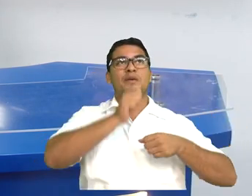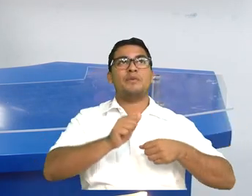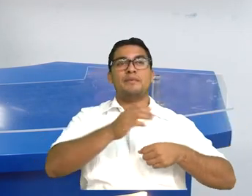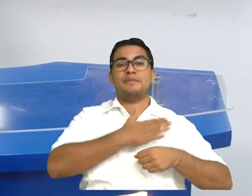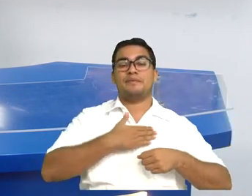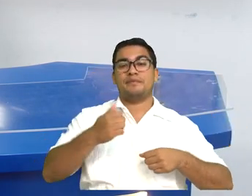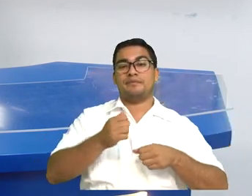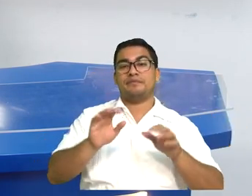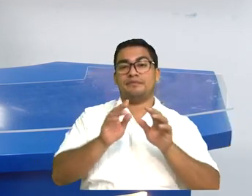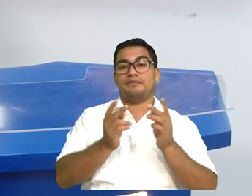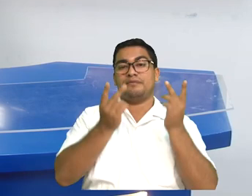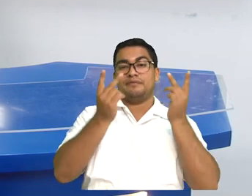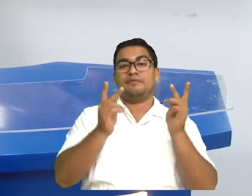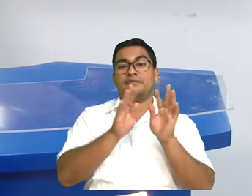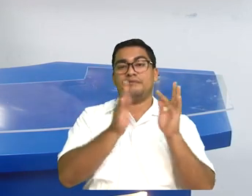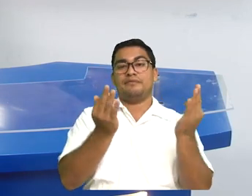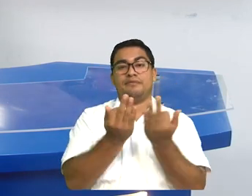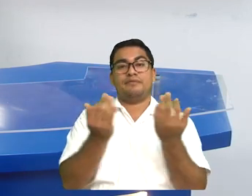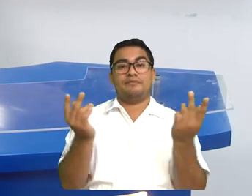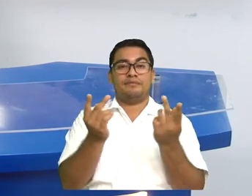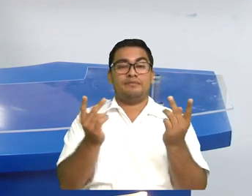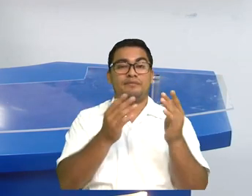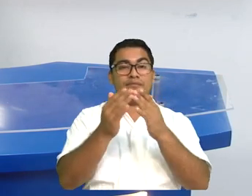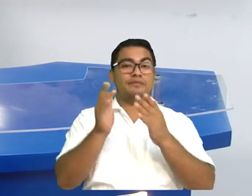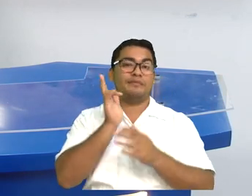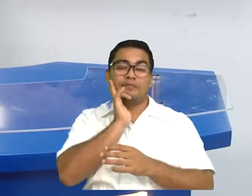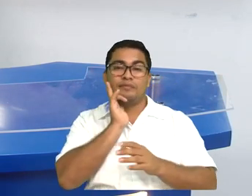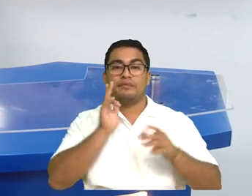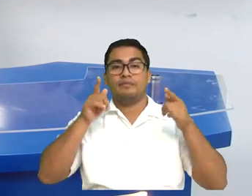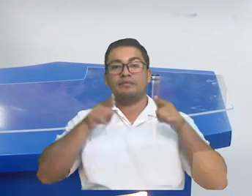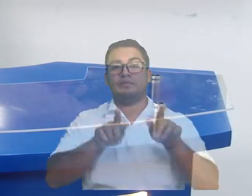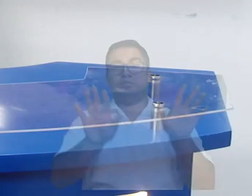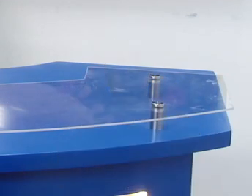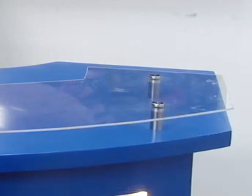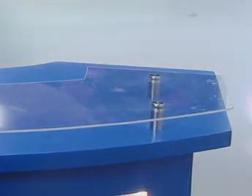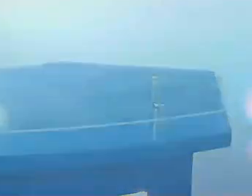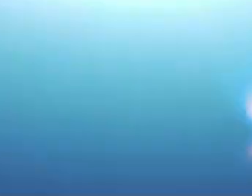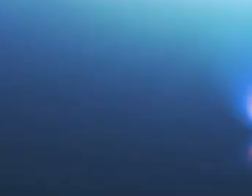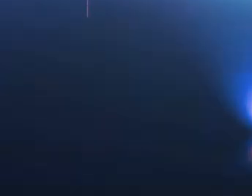calidad de vida de las familias que viven en Ciudad Darío y Ticuantepe.